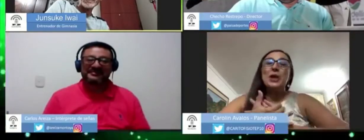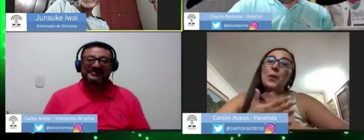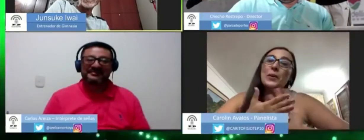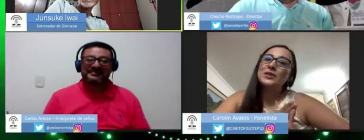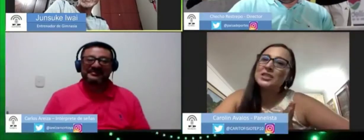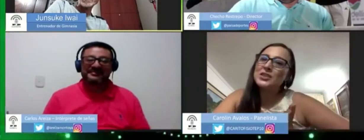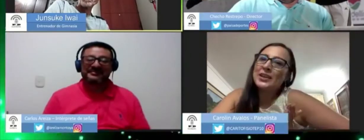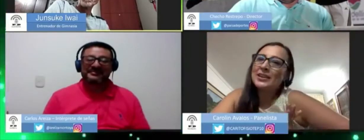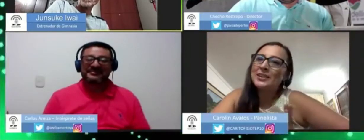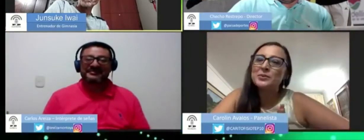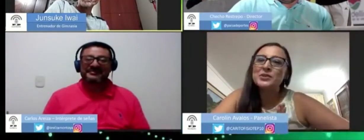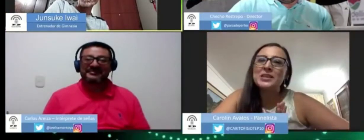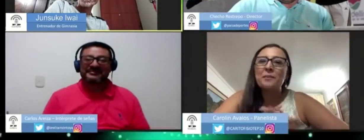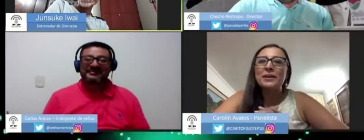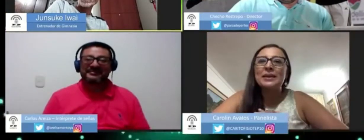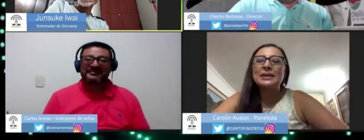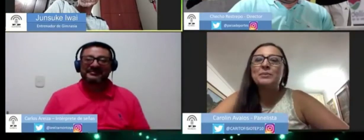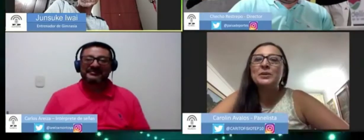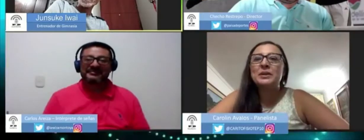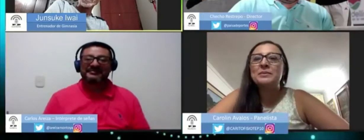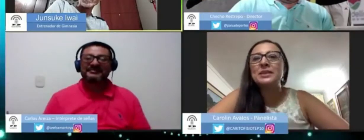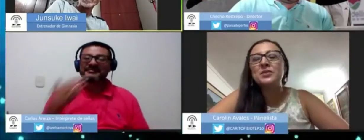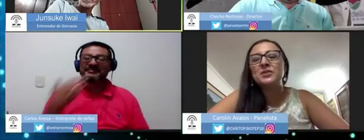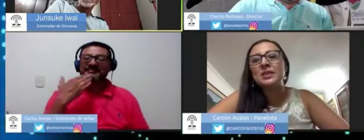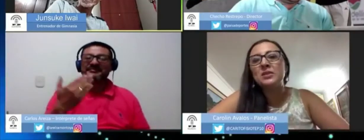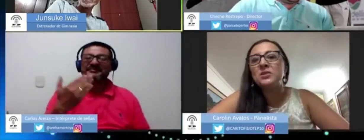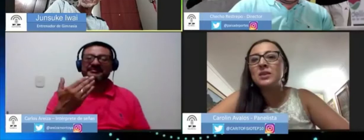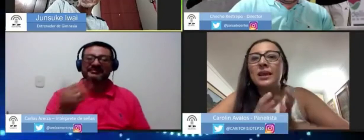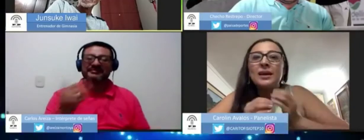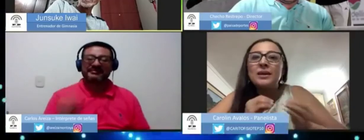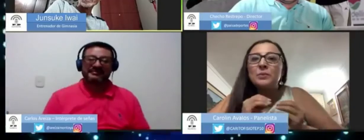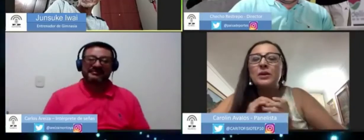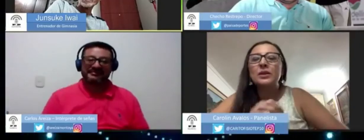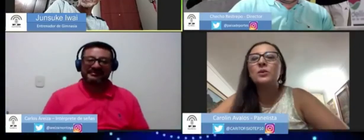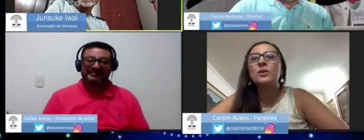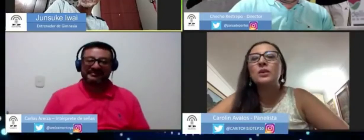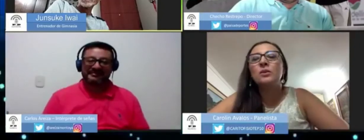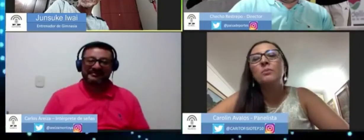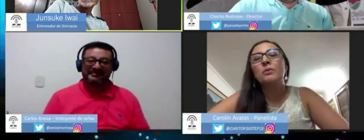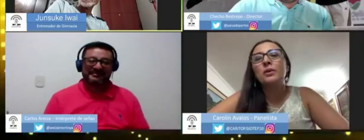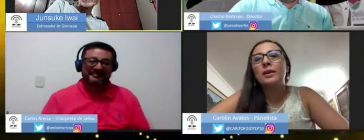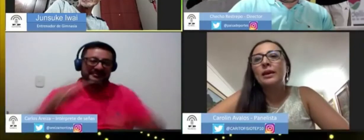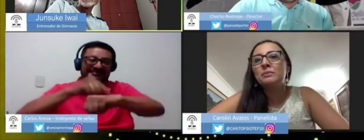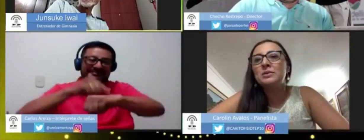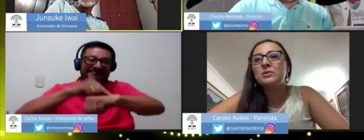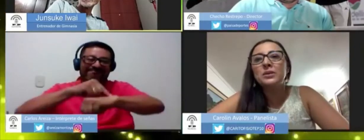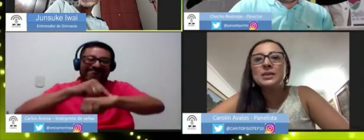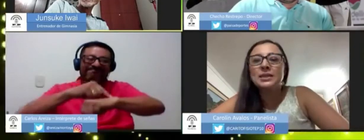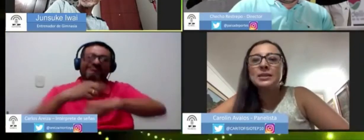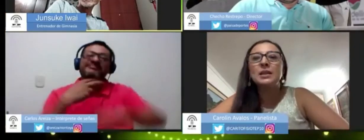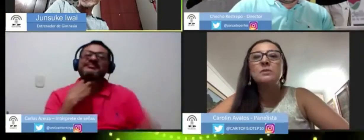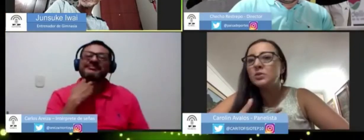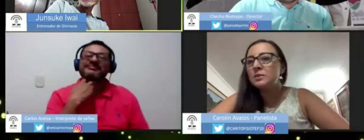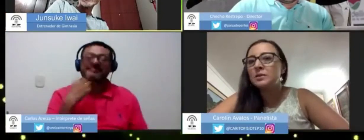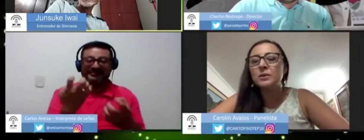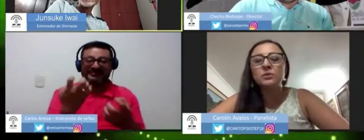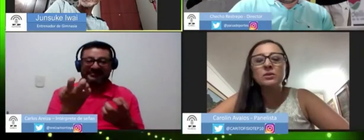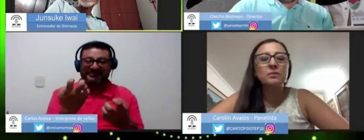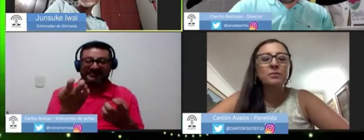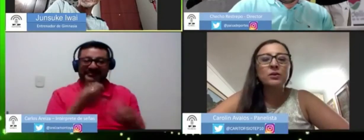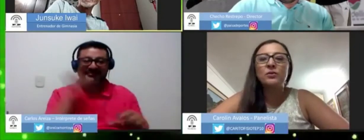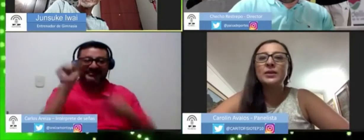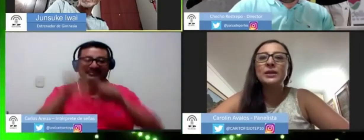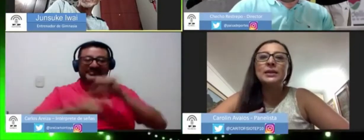No, bueno, Checho, que como siempre el programa se nos queda un poquito cortico porque pues uno quisiera hacerle muchas más preguntas